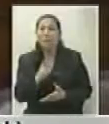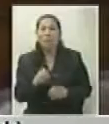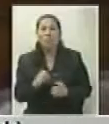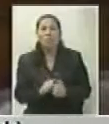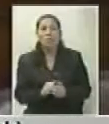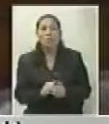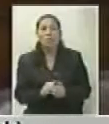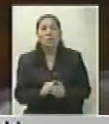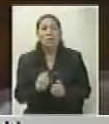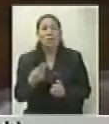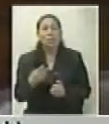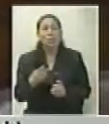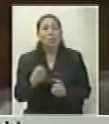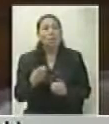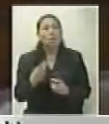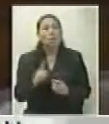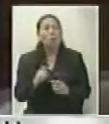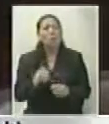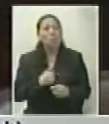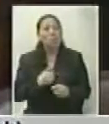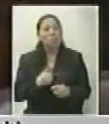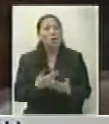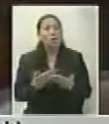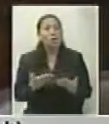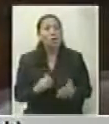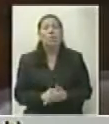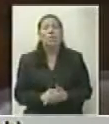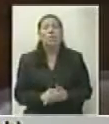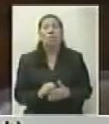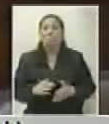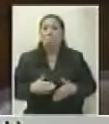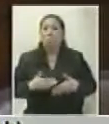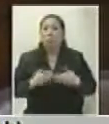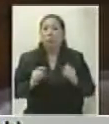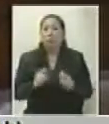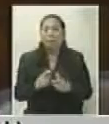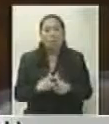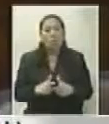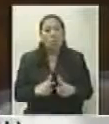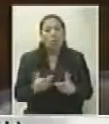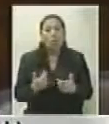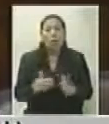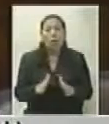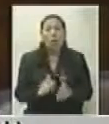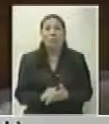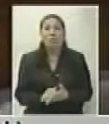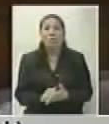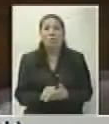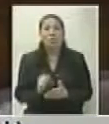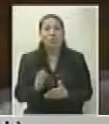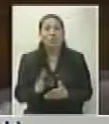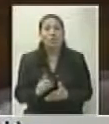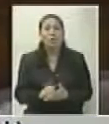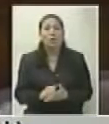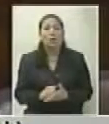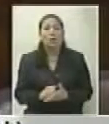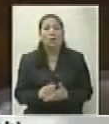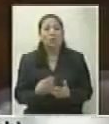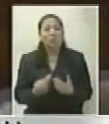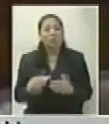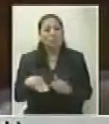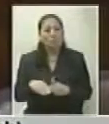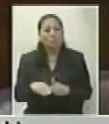haciendo la segunda sanción por un mismo hecho. Y eso podría dar lugar a cualquiera de las que sean sancionadas,